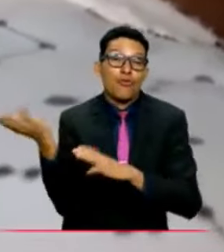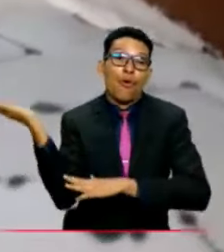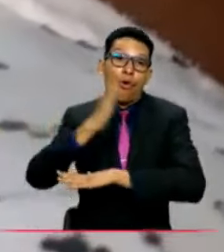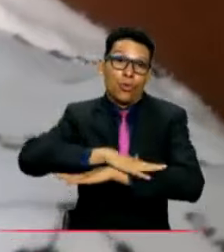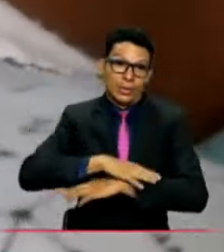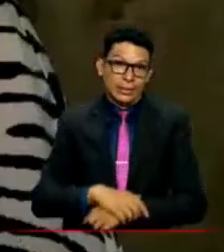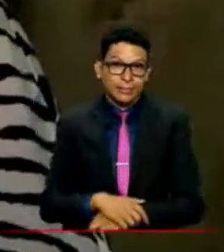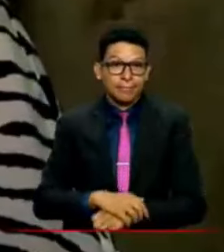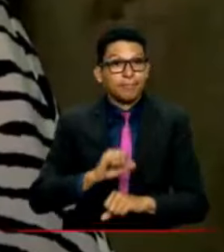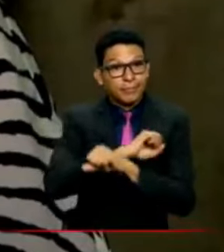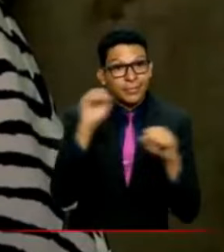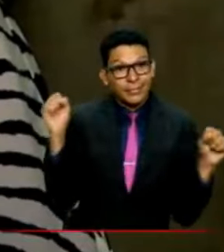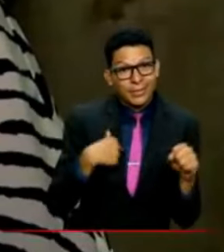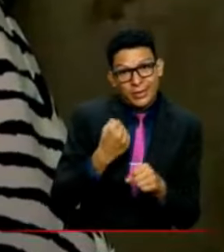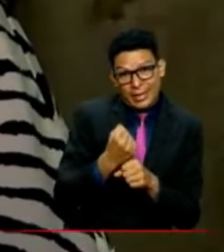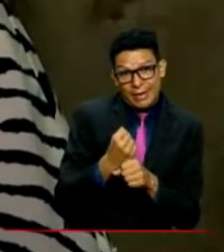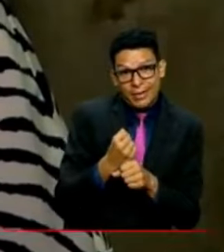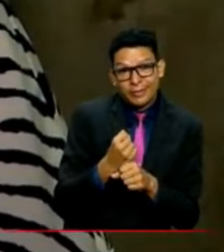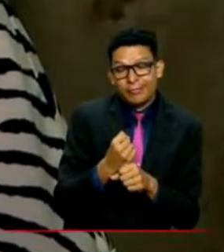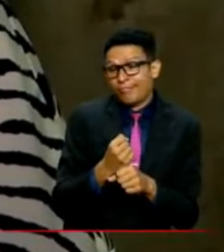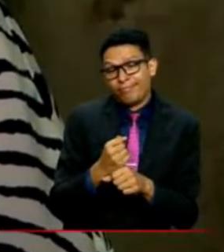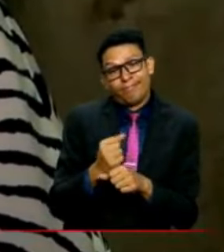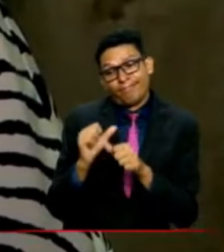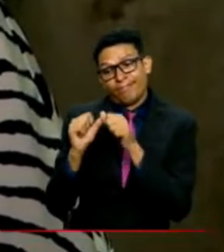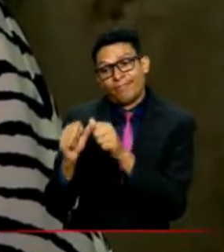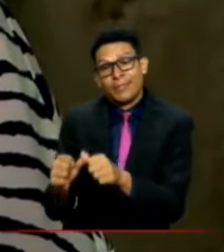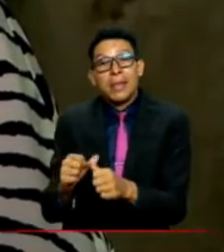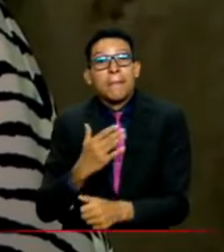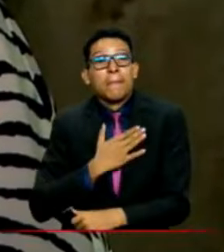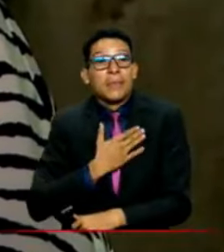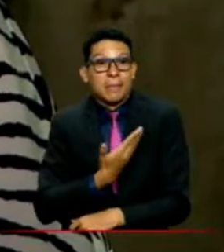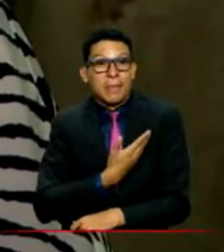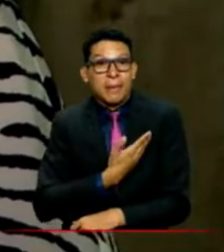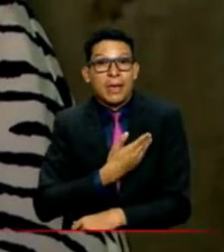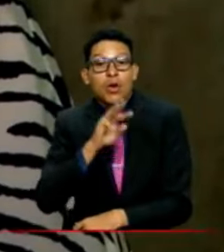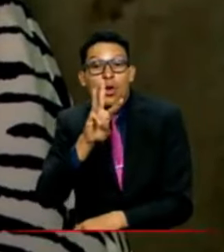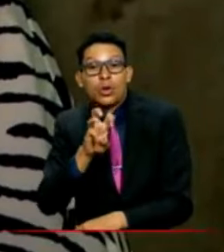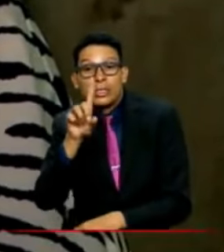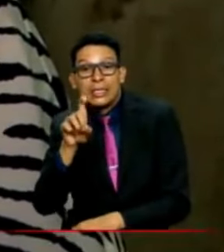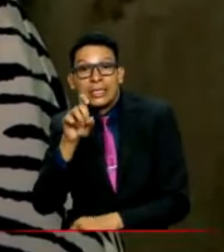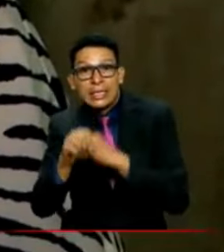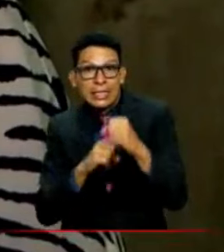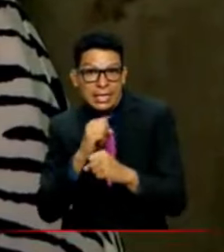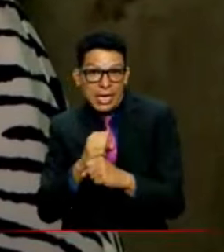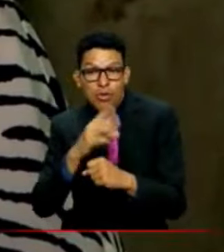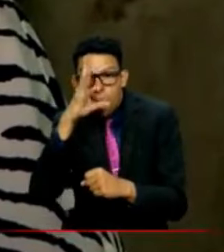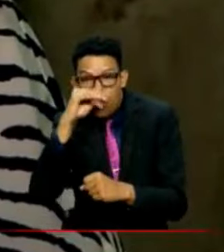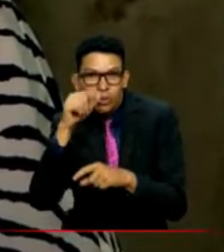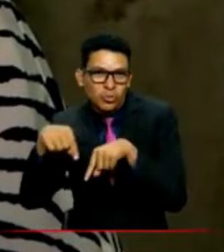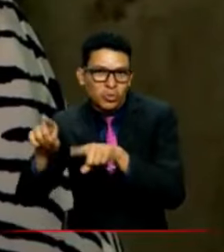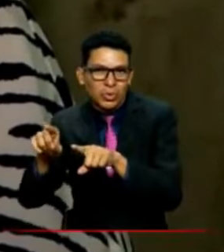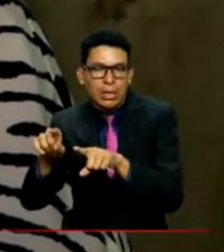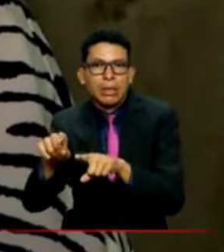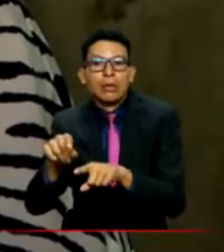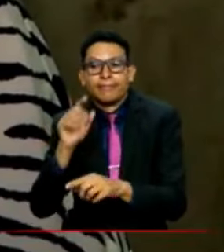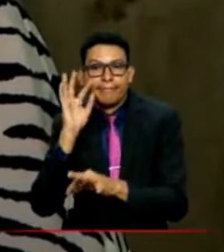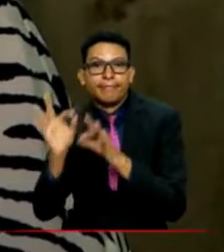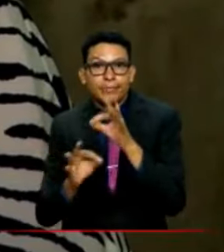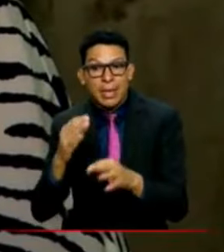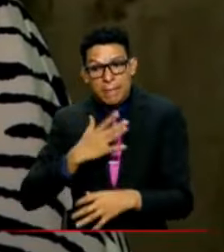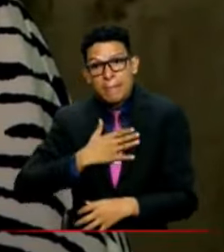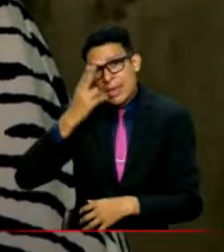mientras trabaja, le toca quedarse. Mi mamá de 86 años, recién operada, pues me le echa ojito. Mi hija, cuando trabaja aquí en la casa, también